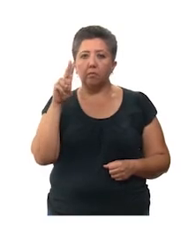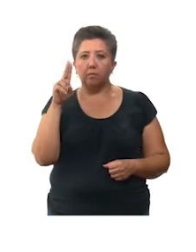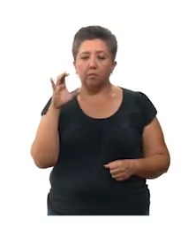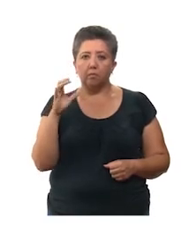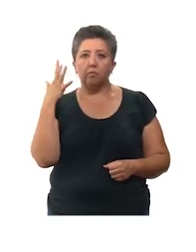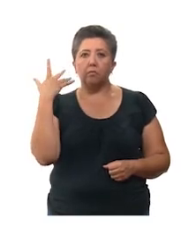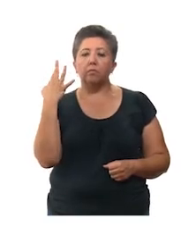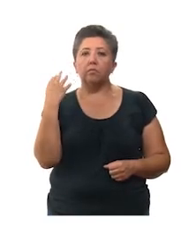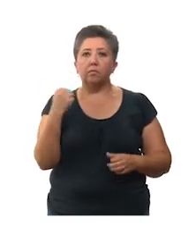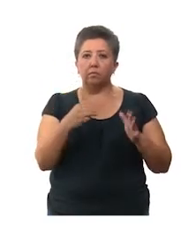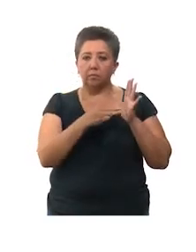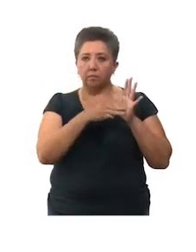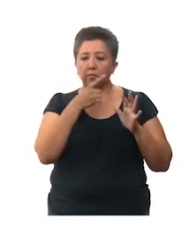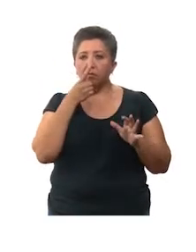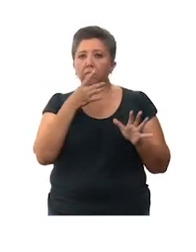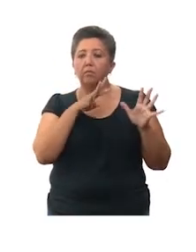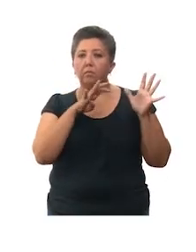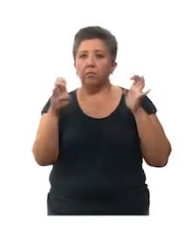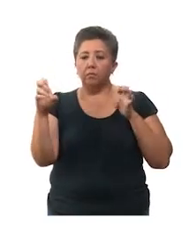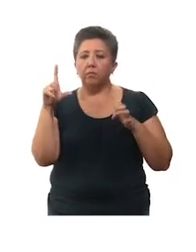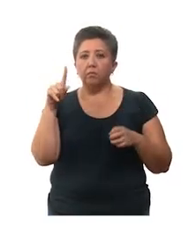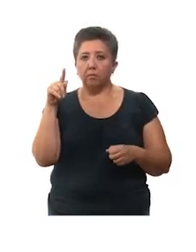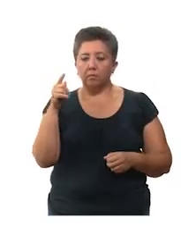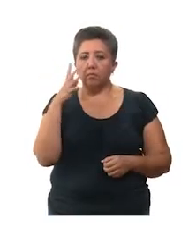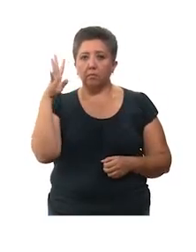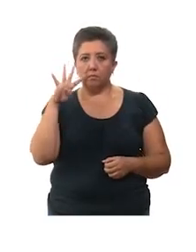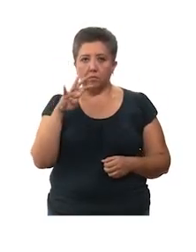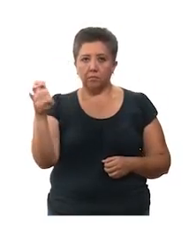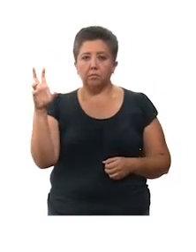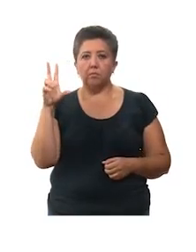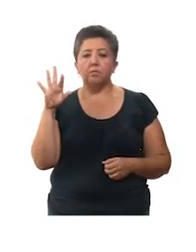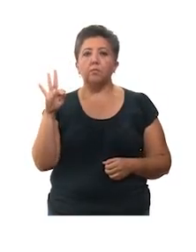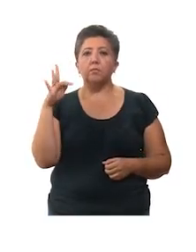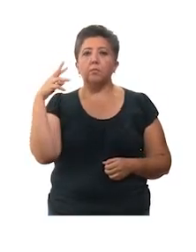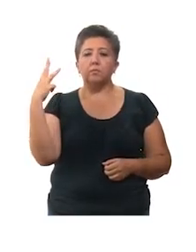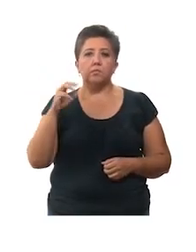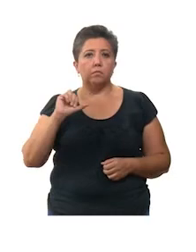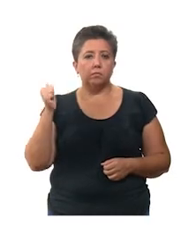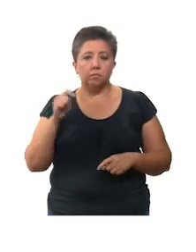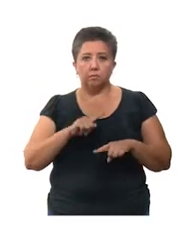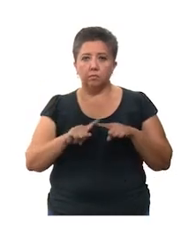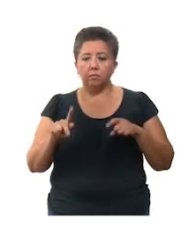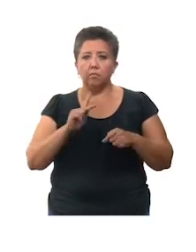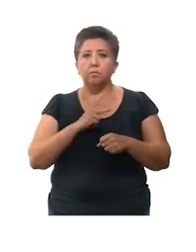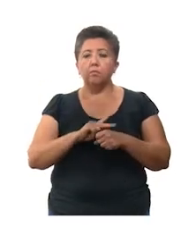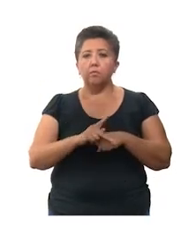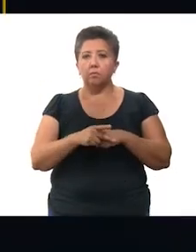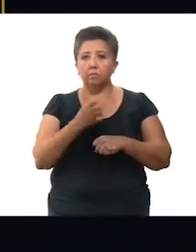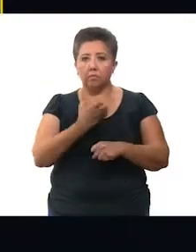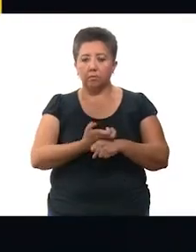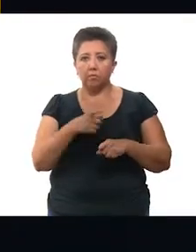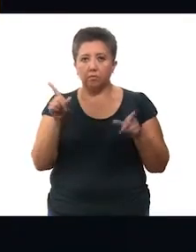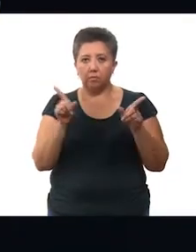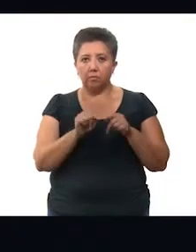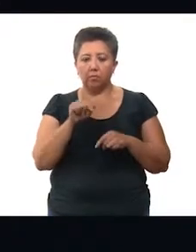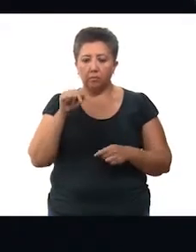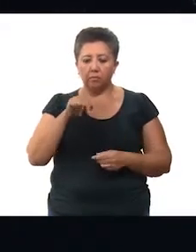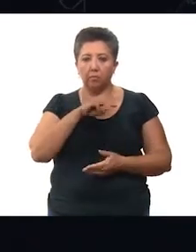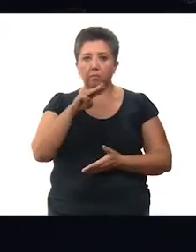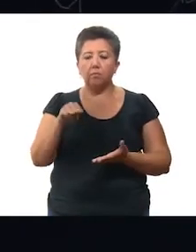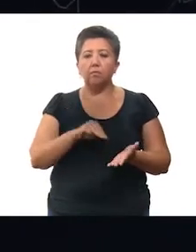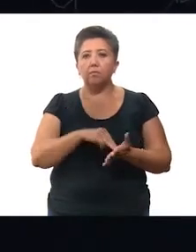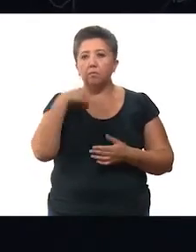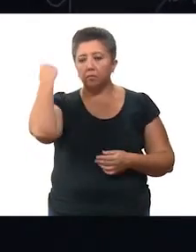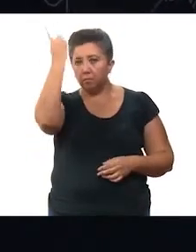los 50.970 casos positivos, 443 son de otro país u otro estado. Específicamente,